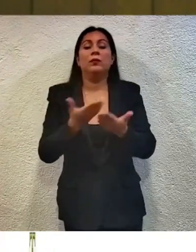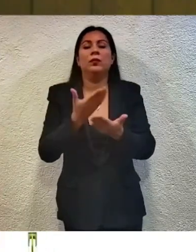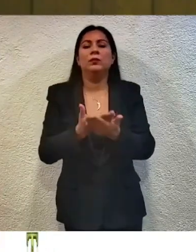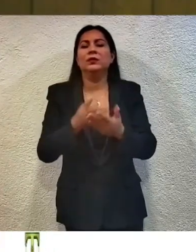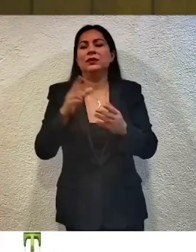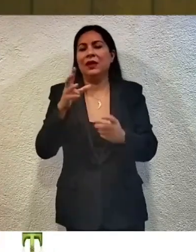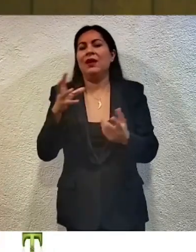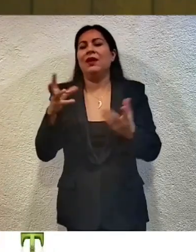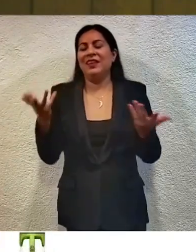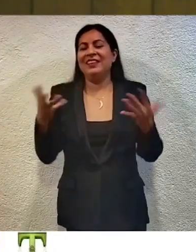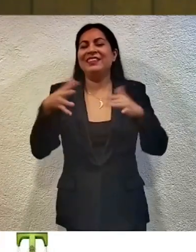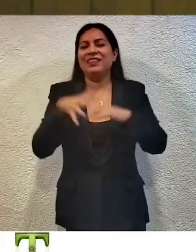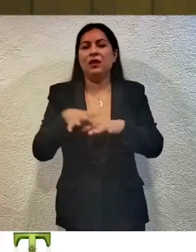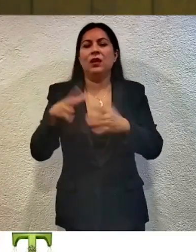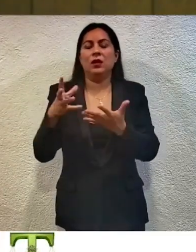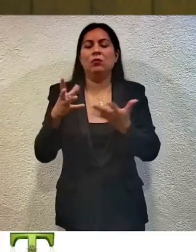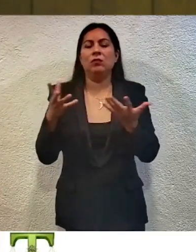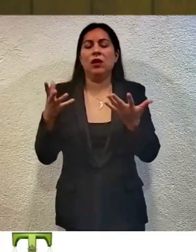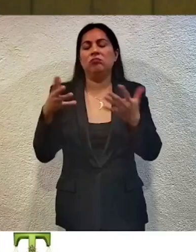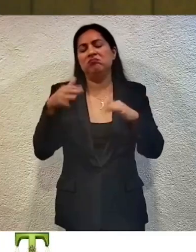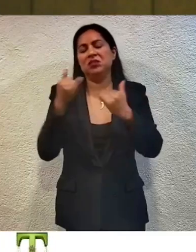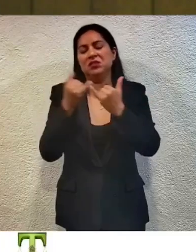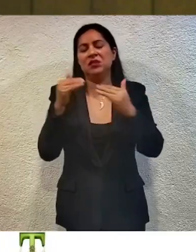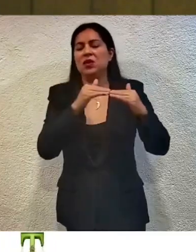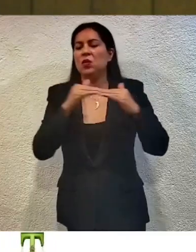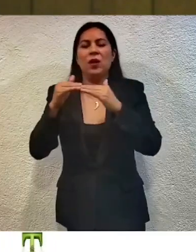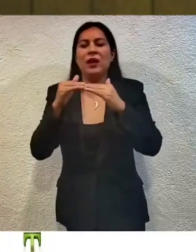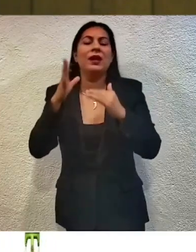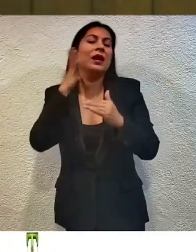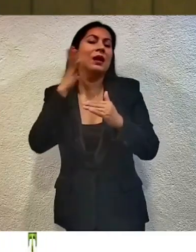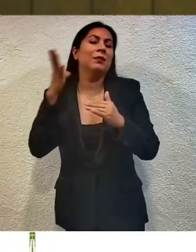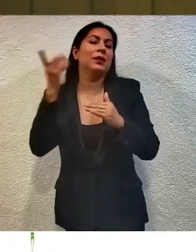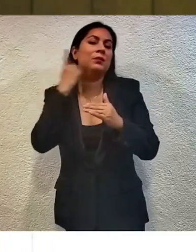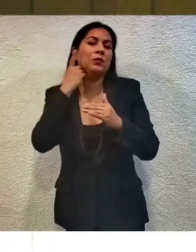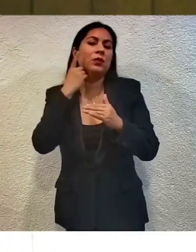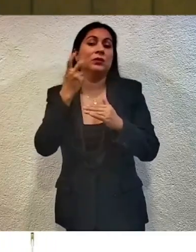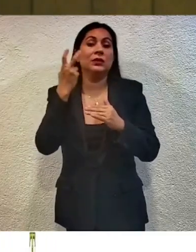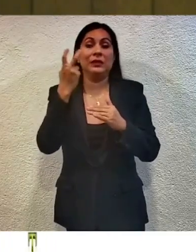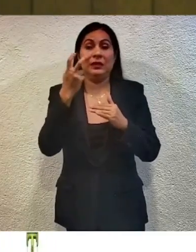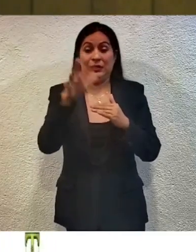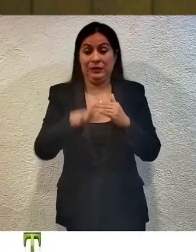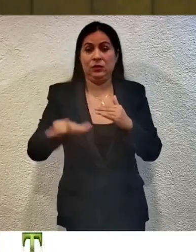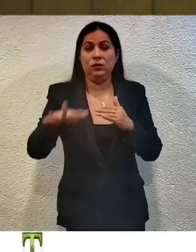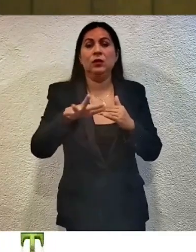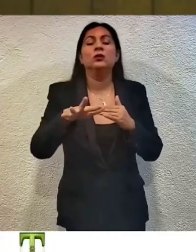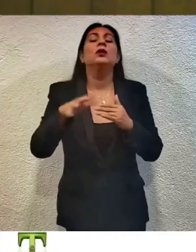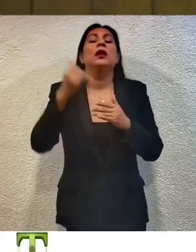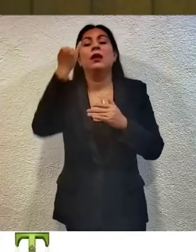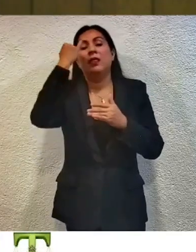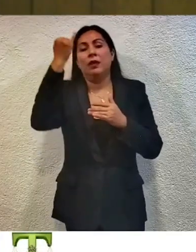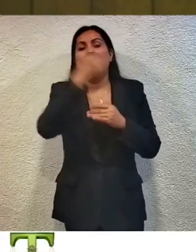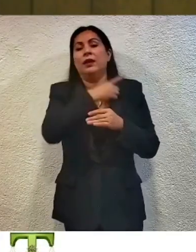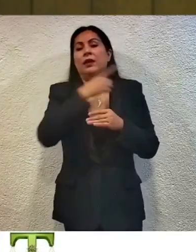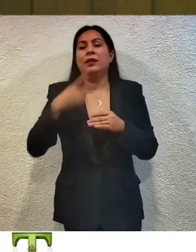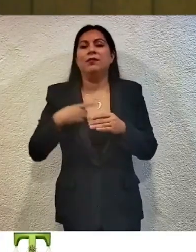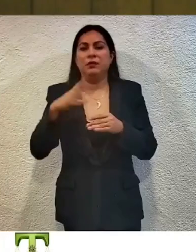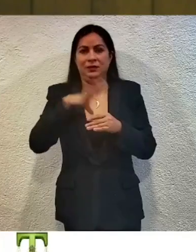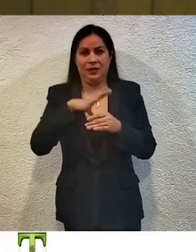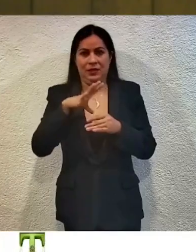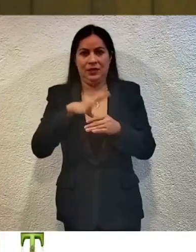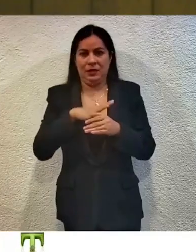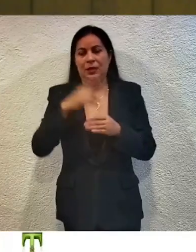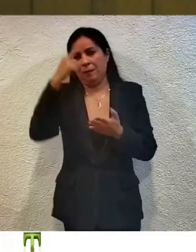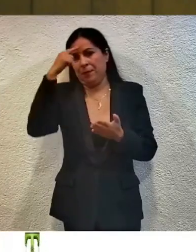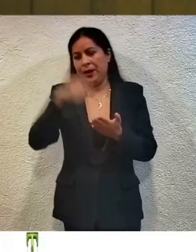lograr integración paritaria en el Congreso del Estado. Ante este escenario, las premisas que debemos contemplar